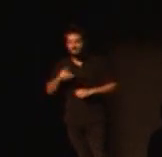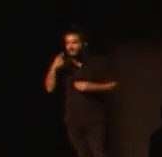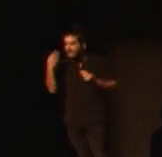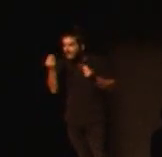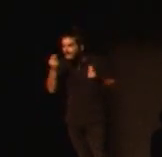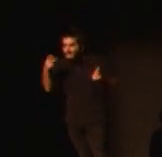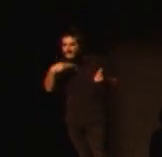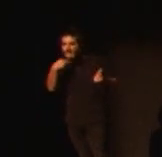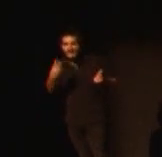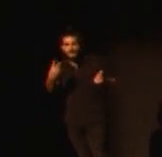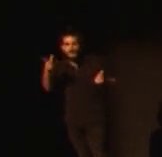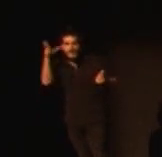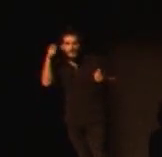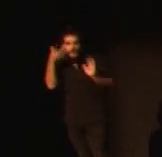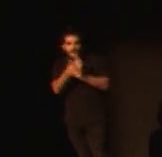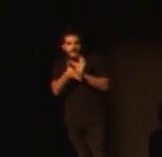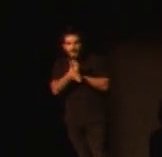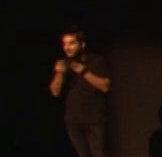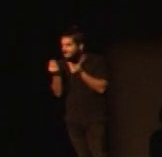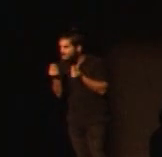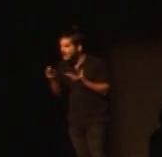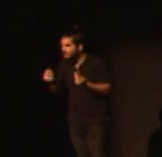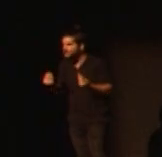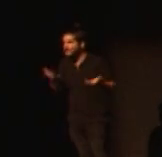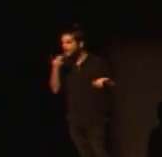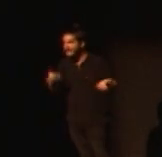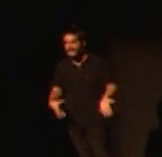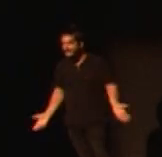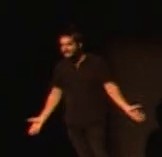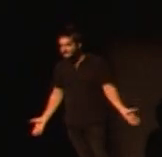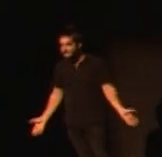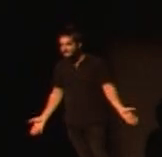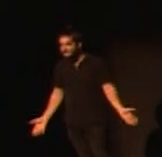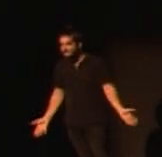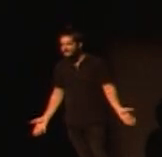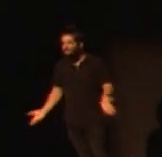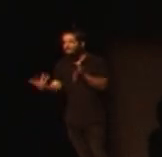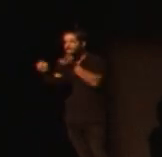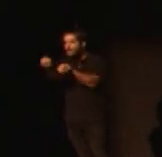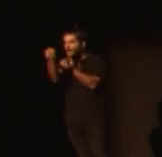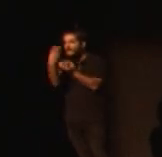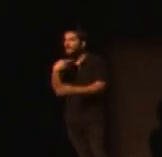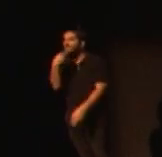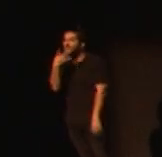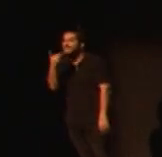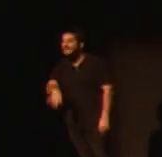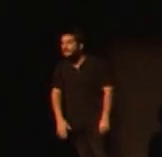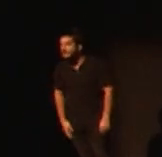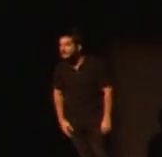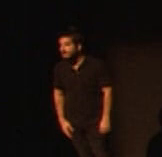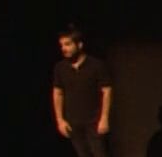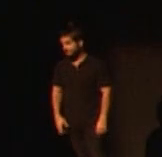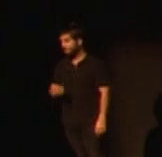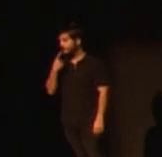Ay, muchísimo, pero no caigo en quién es. Espera, que ella nos ayuda. ¿Audiodescripción? ¿Nos suena mucho tu voz? Me lo dicen